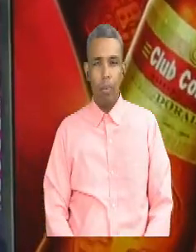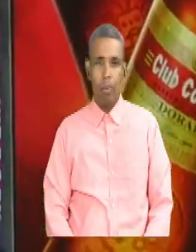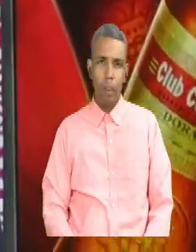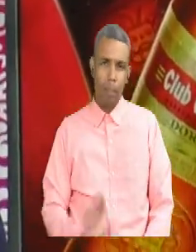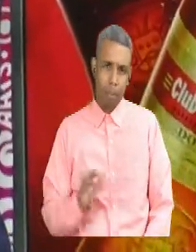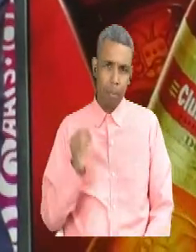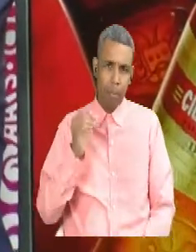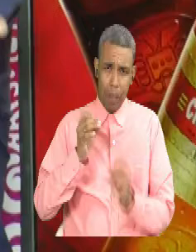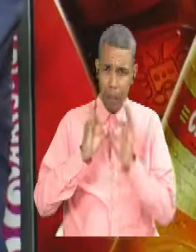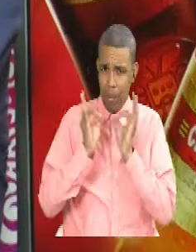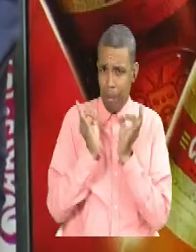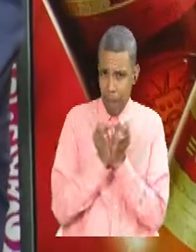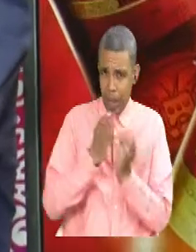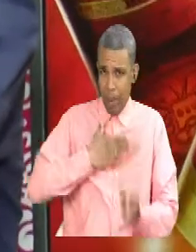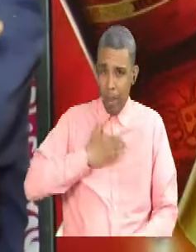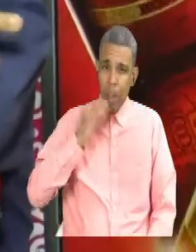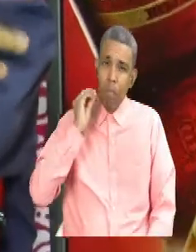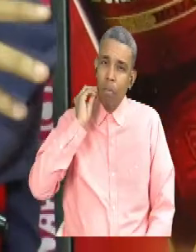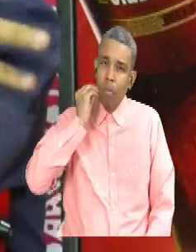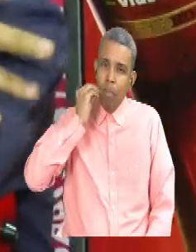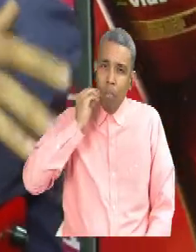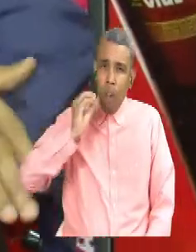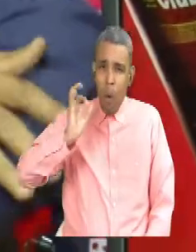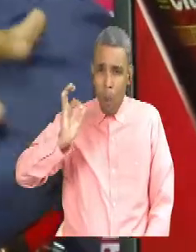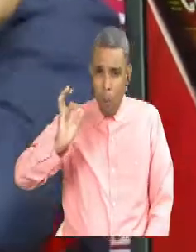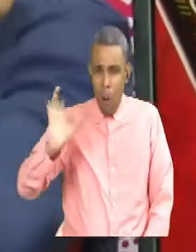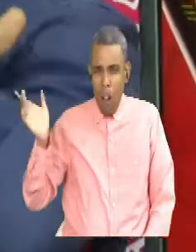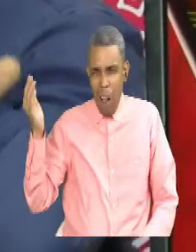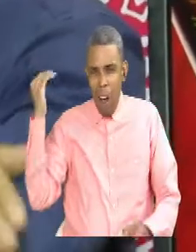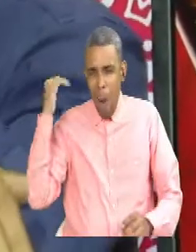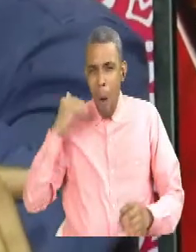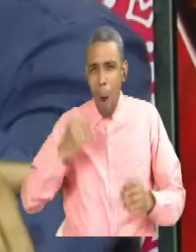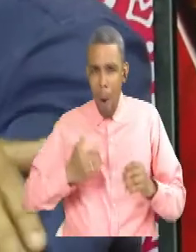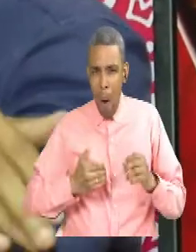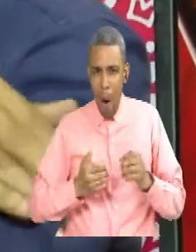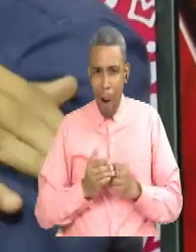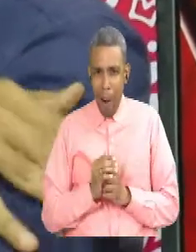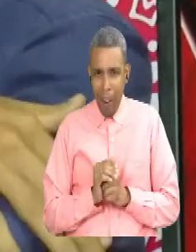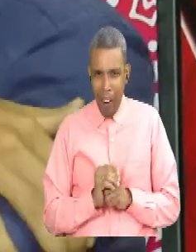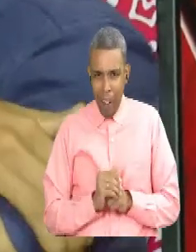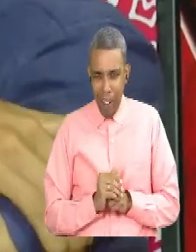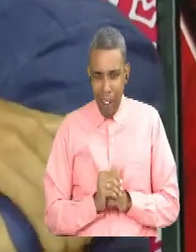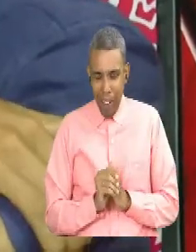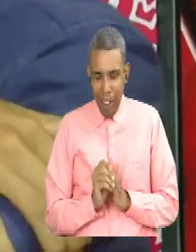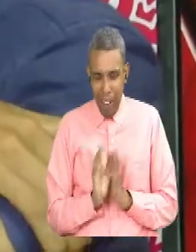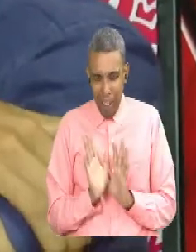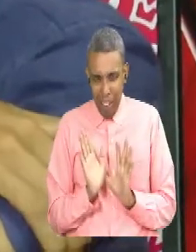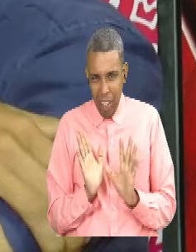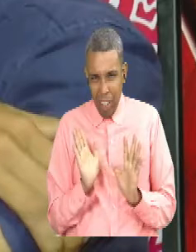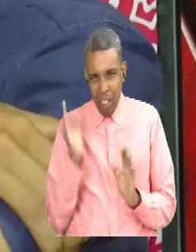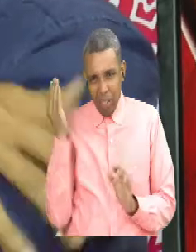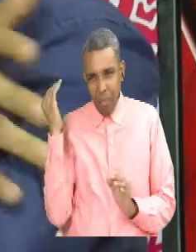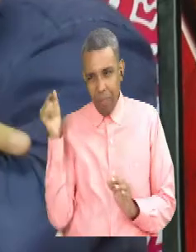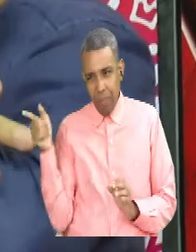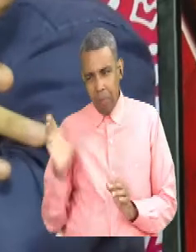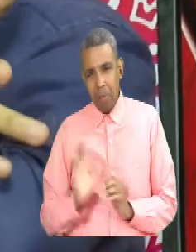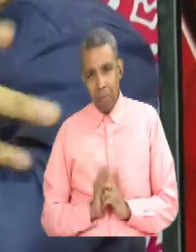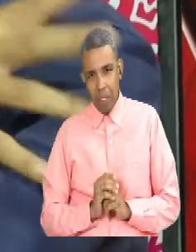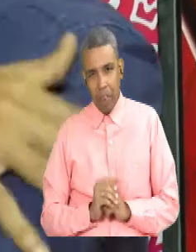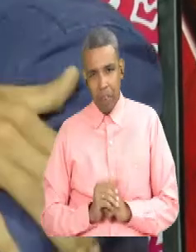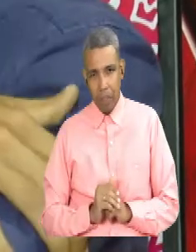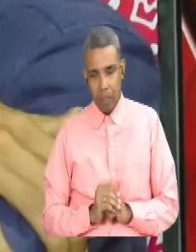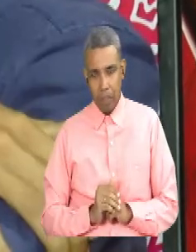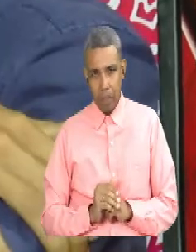parte de mamá, mi abuelito es músico. O sea, no es dedicado de lleno, pero sí era músico, hizo parte de la orquesta